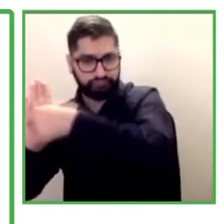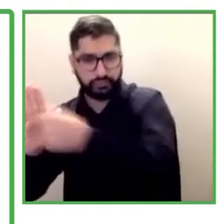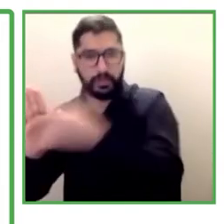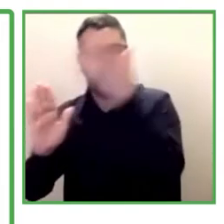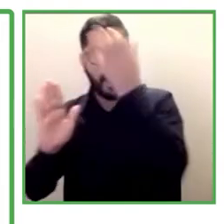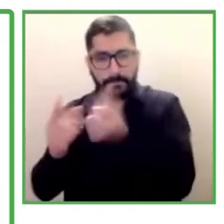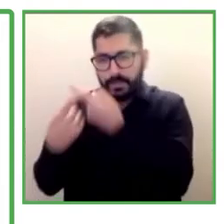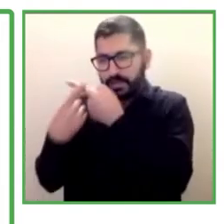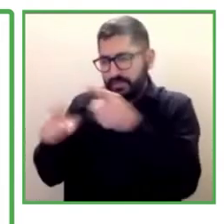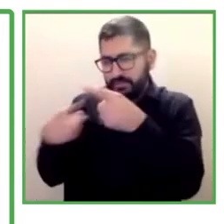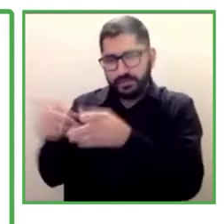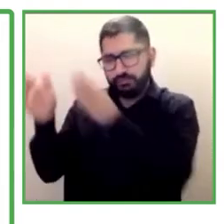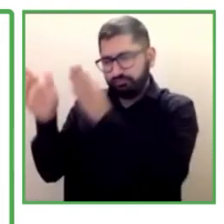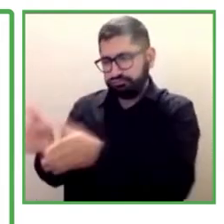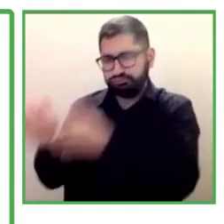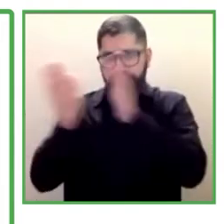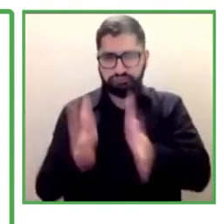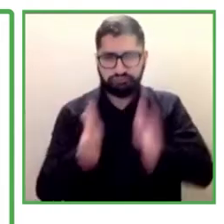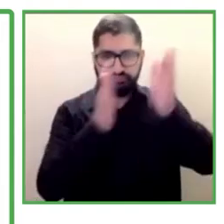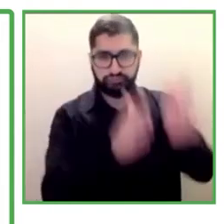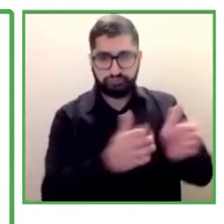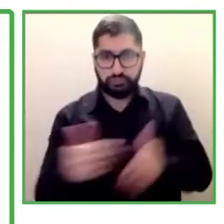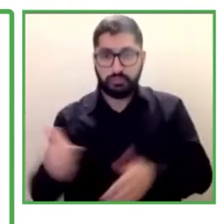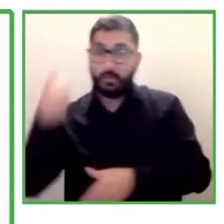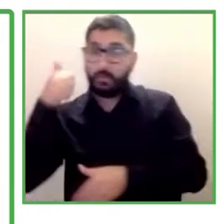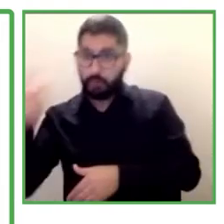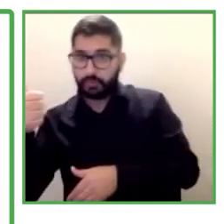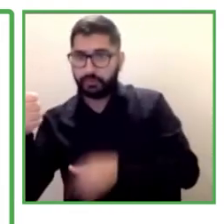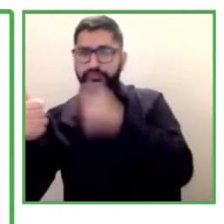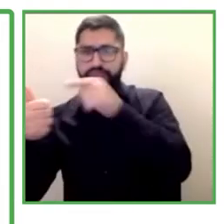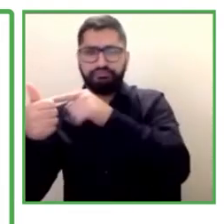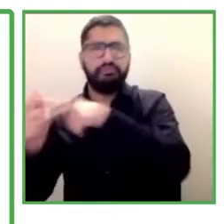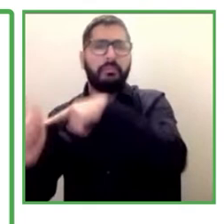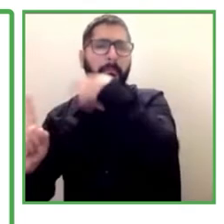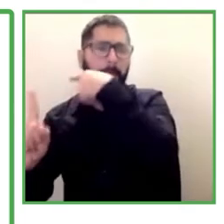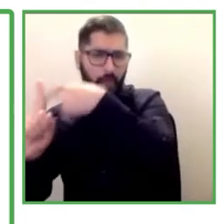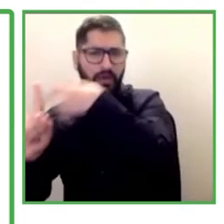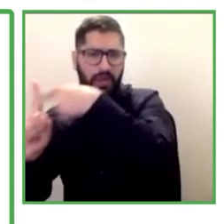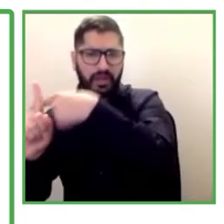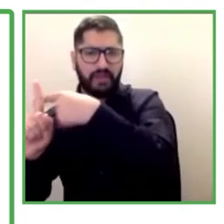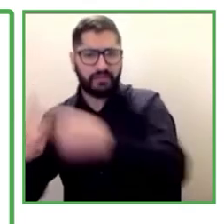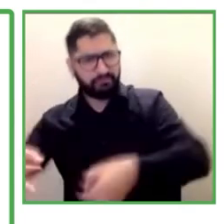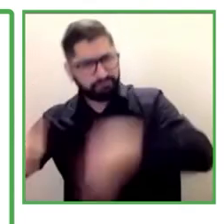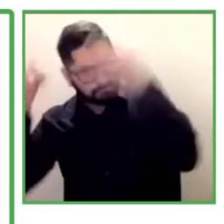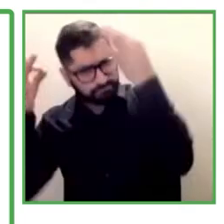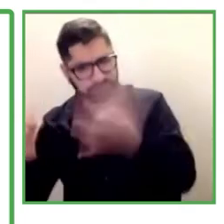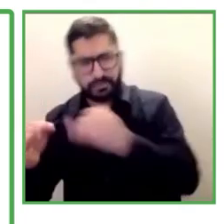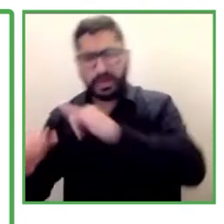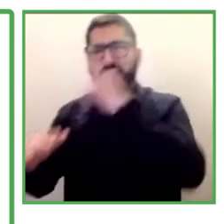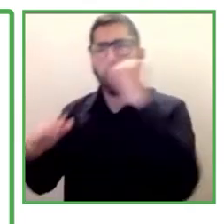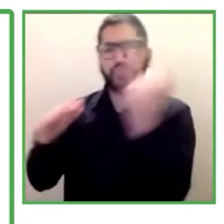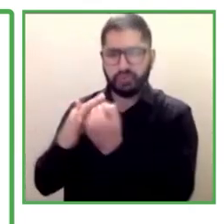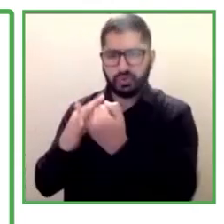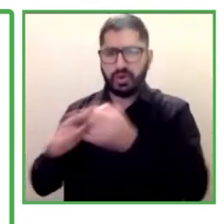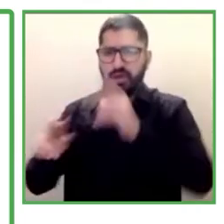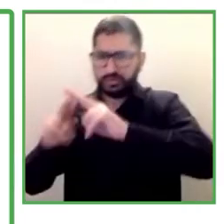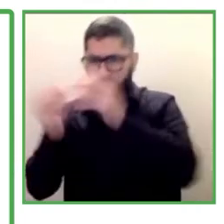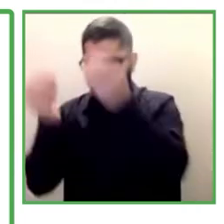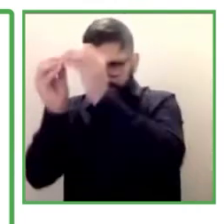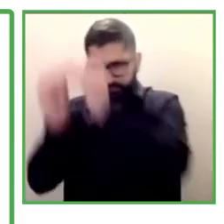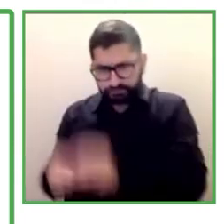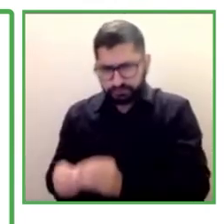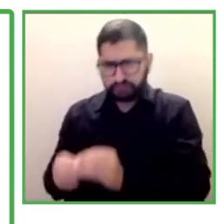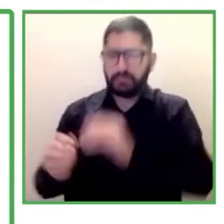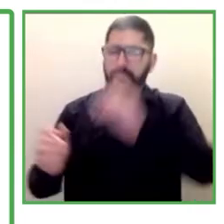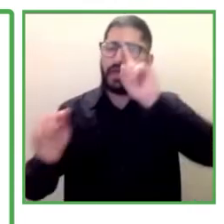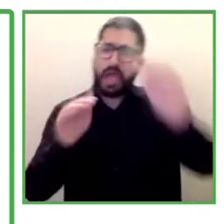y bueno, desde Plena Inclusión lo que hacemos es que hacemos un acompañamiento al Ministerio en toda la